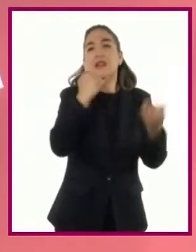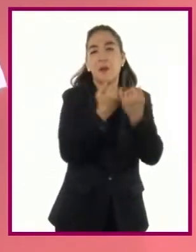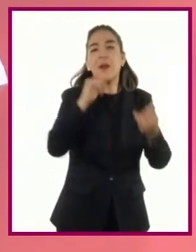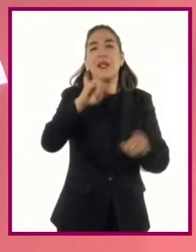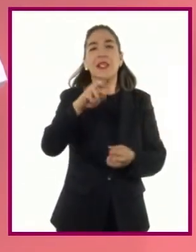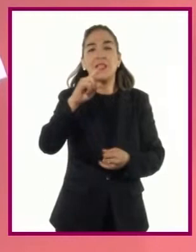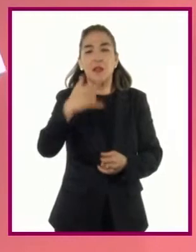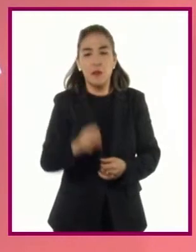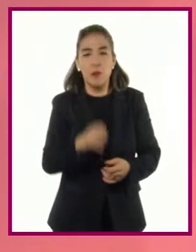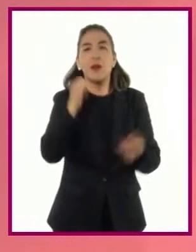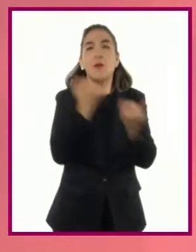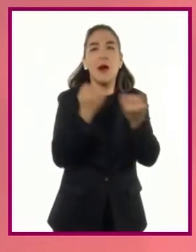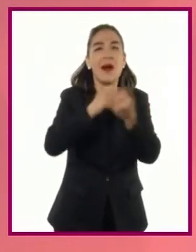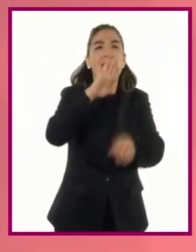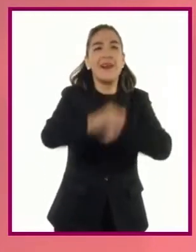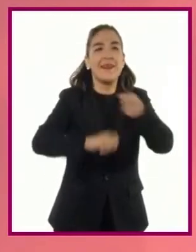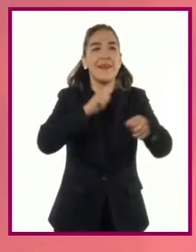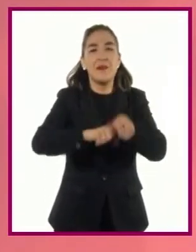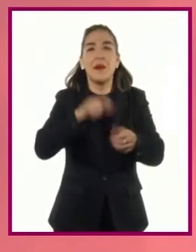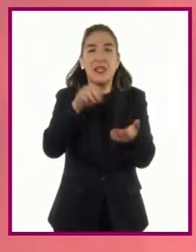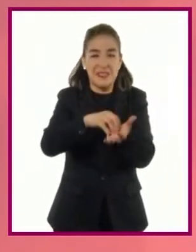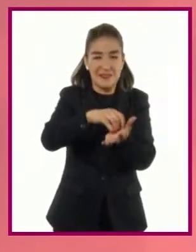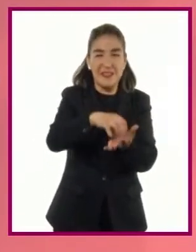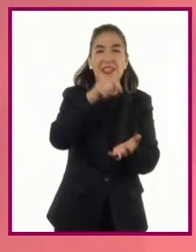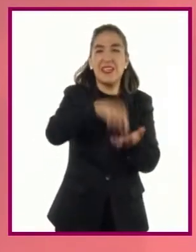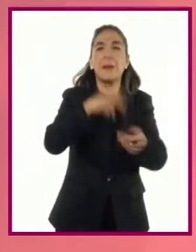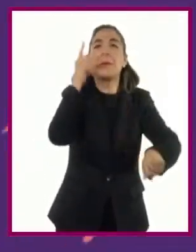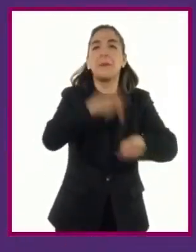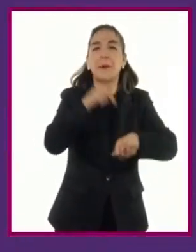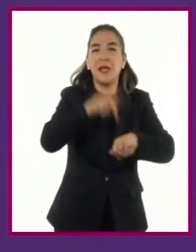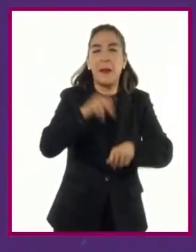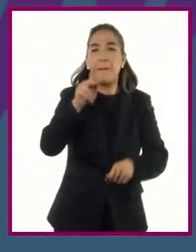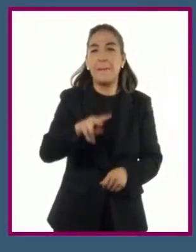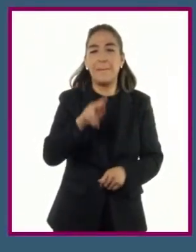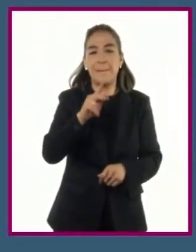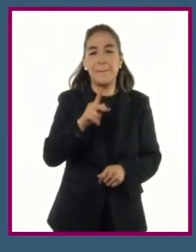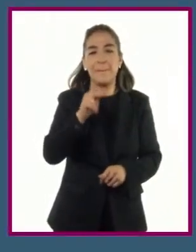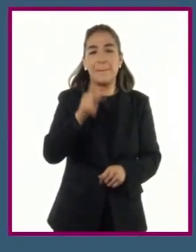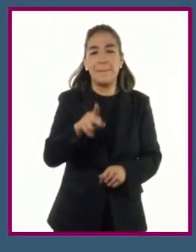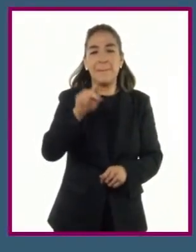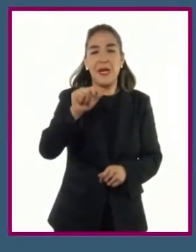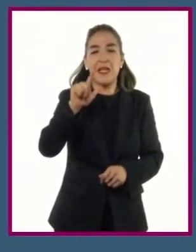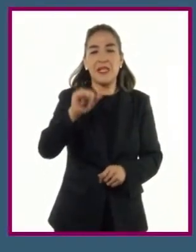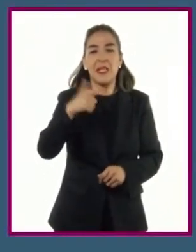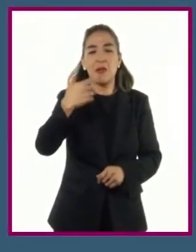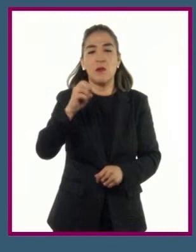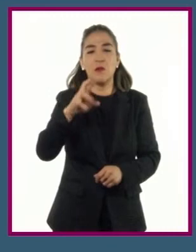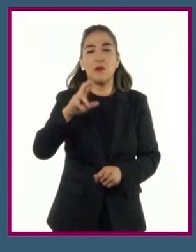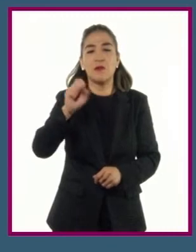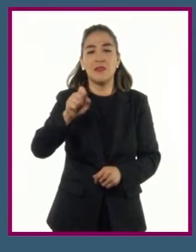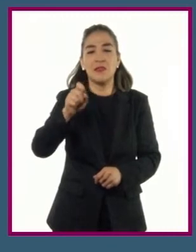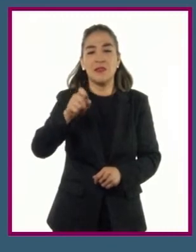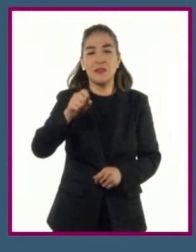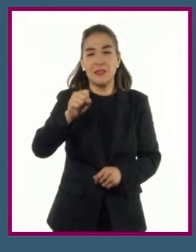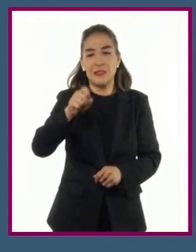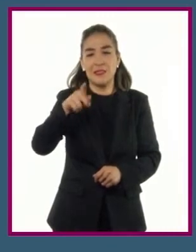la paligorskita, que es un tipo de mineral de la clase de filosicatos. Tiene una composición de aluminio